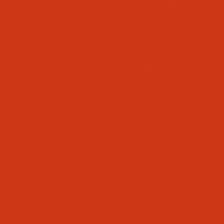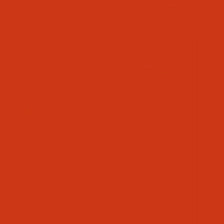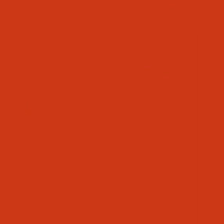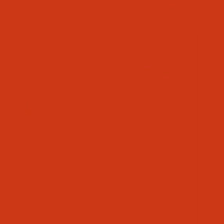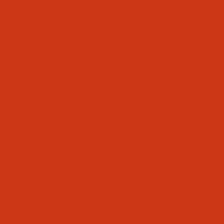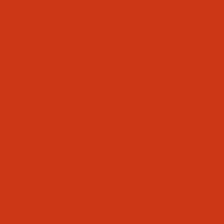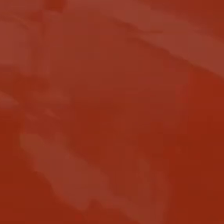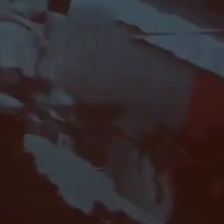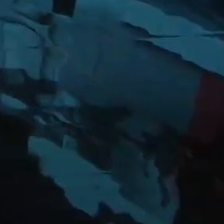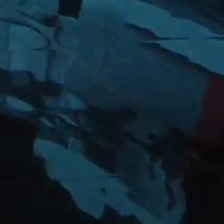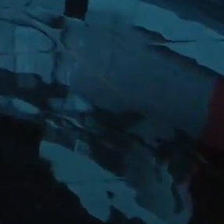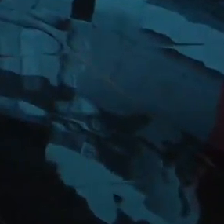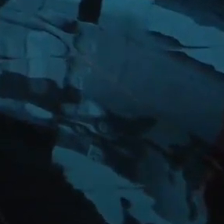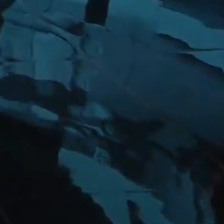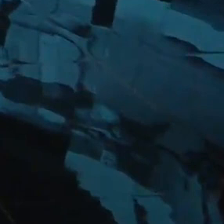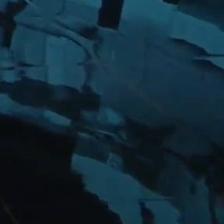sueños